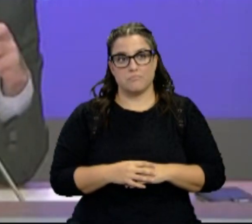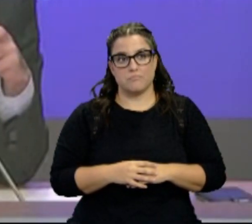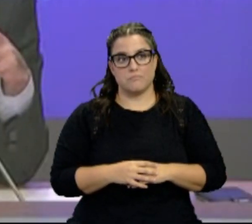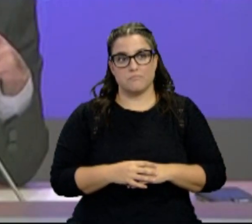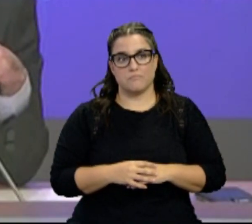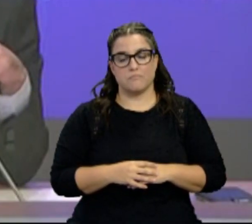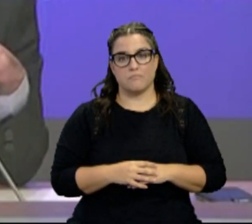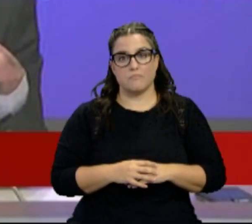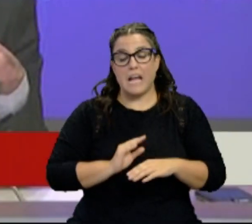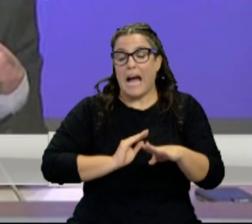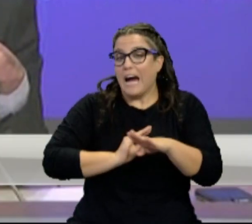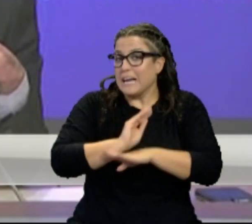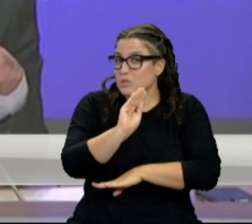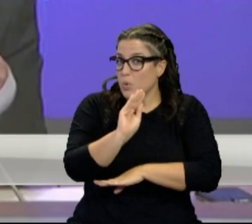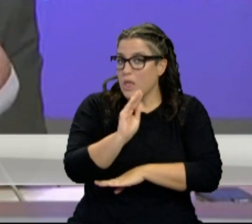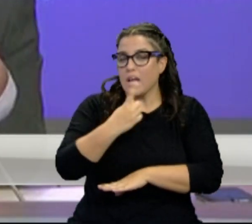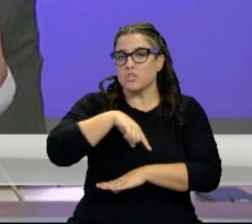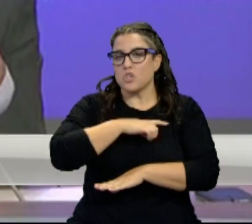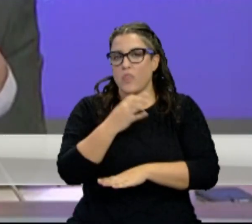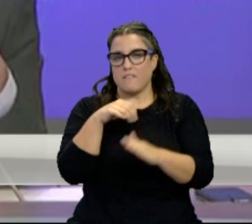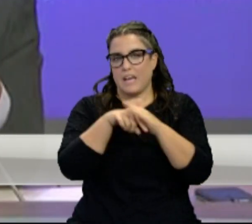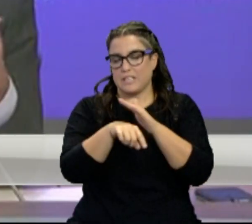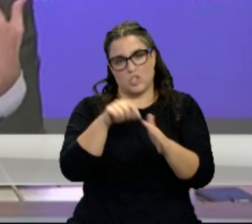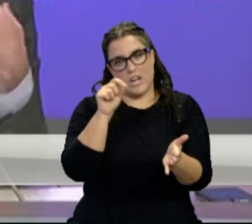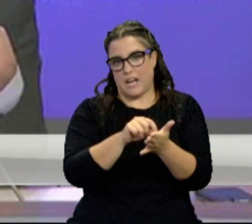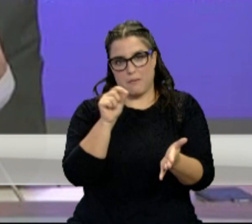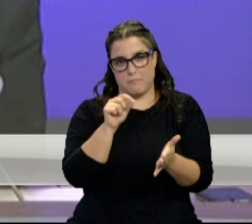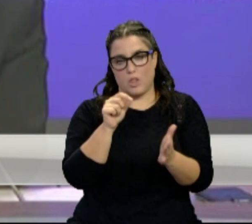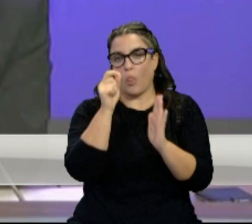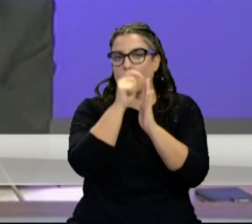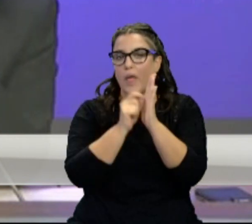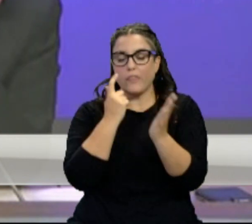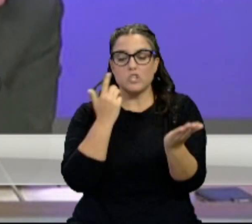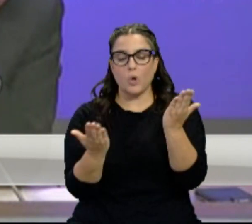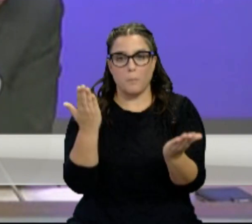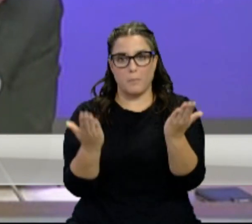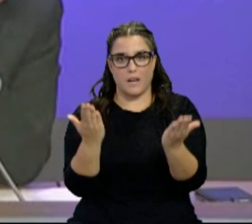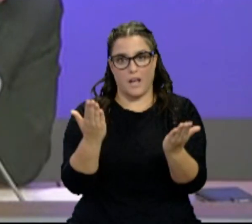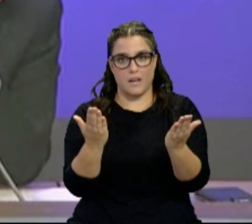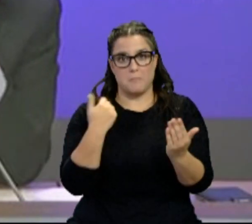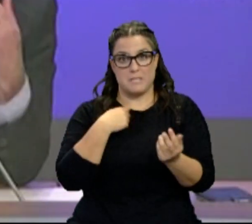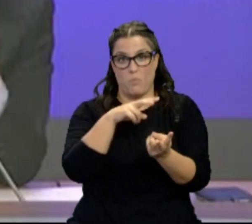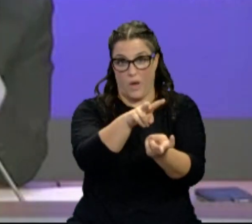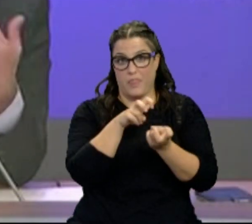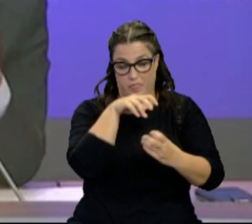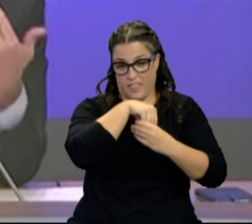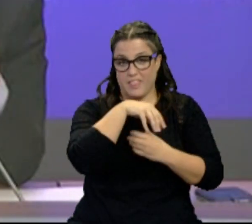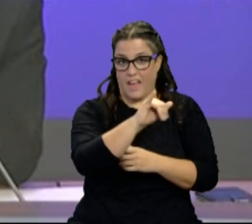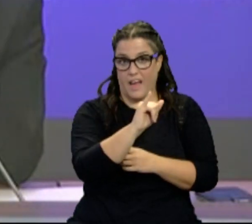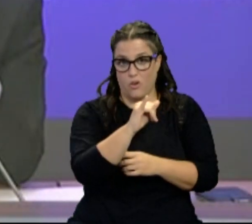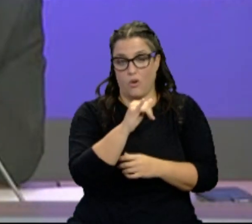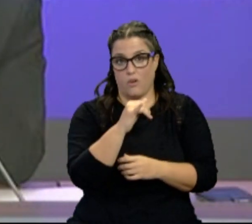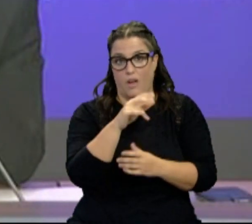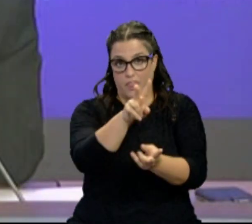Una ayuda que pudiéramos gestionar muy rápidamente con datos que tiene Hacienda, ¿no? Que puede contrastar,